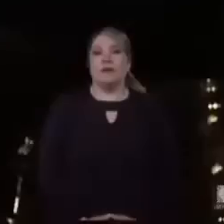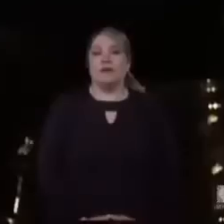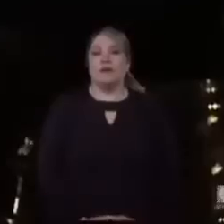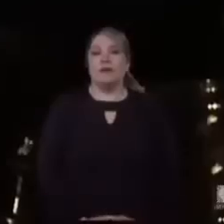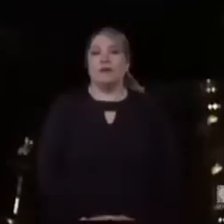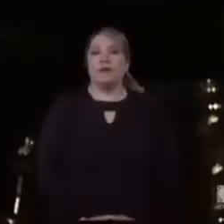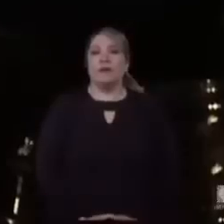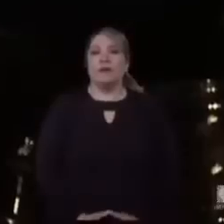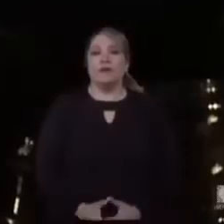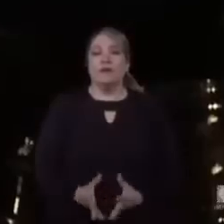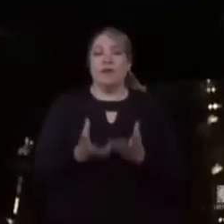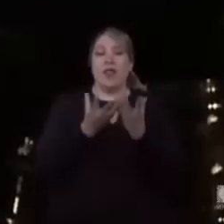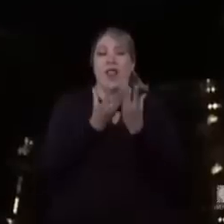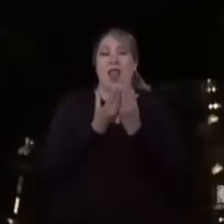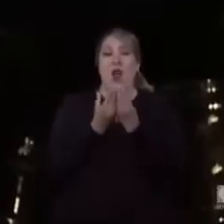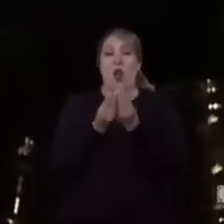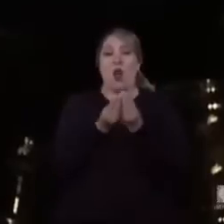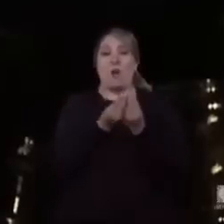1973.